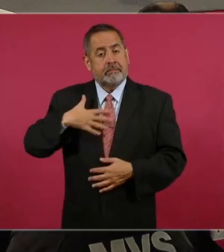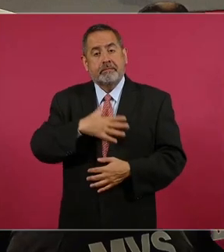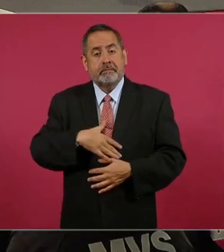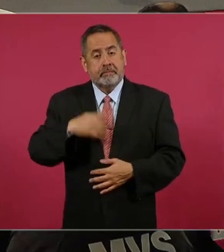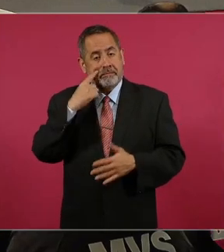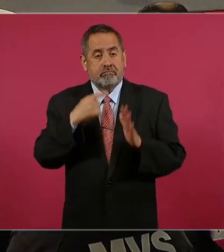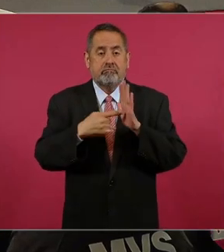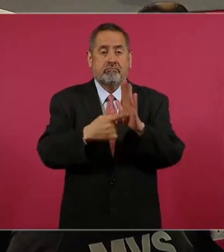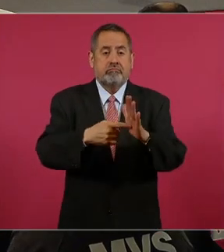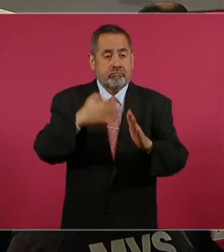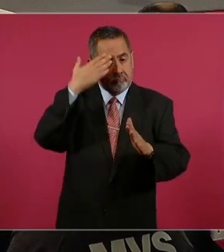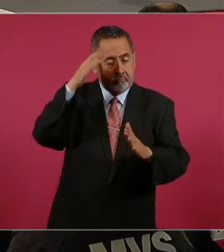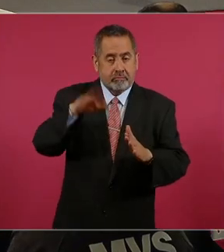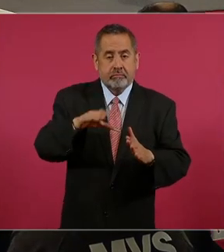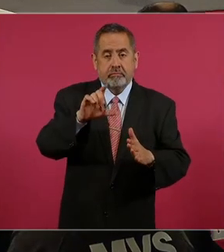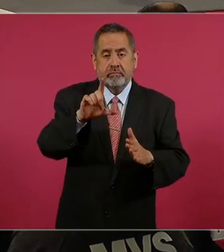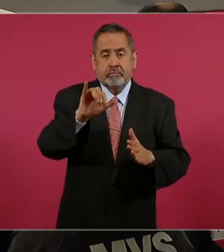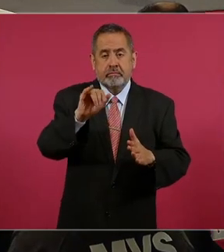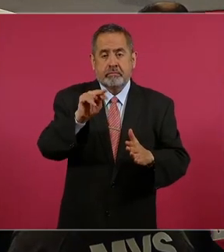de la señora Clinton.